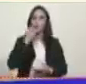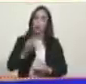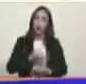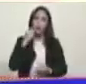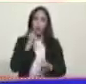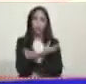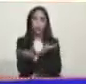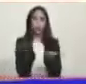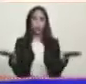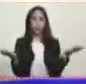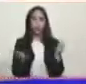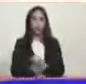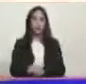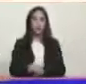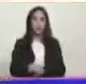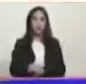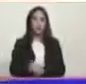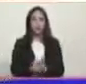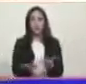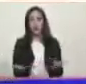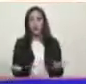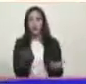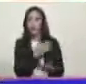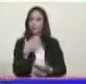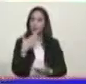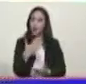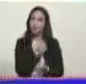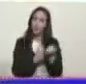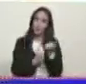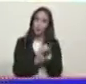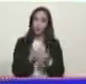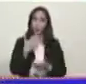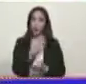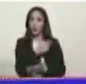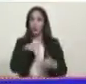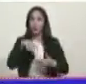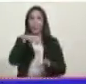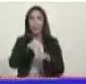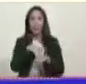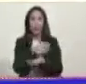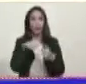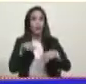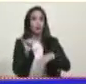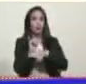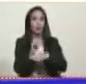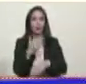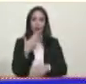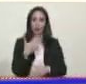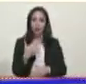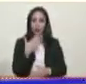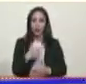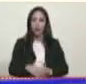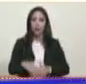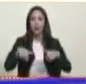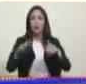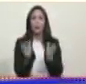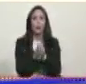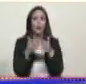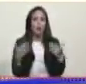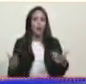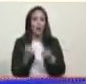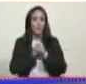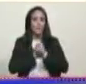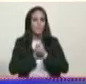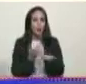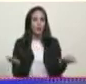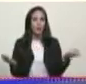toda Venezuela. Queremos darle las gracias en nombre del pueblo del Estado Sucre, de nuestro pueblo de Cumaná, de nuestro pueblo de